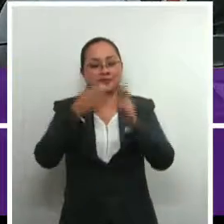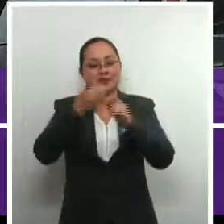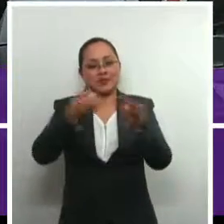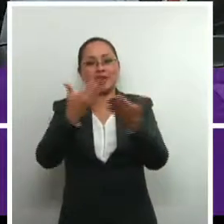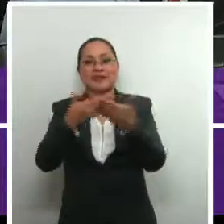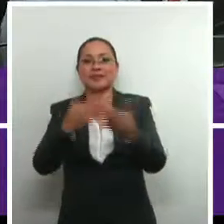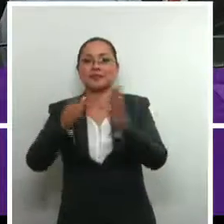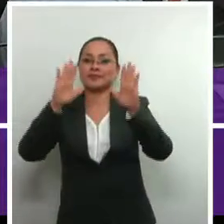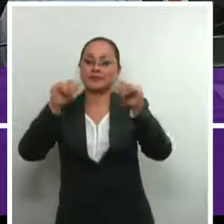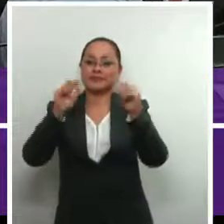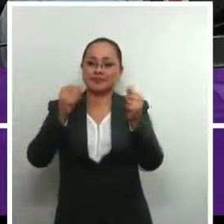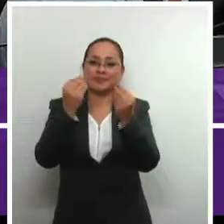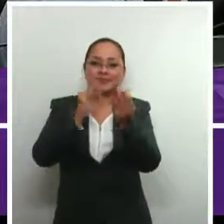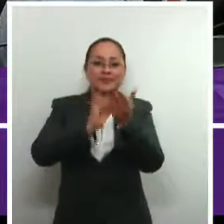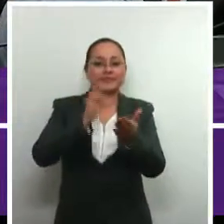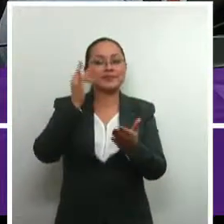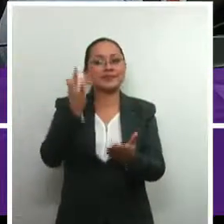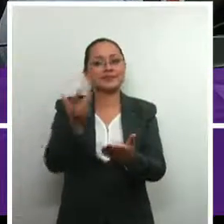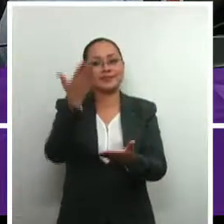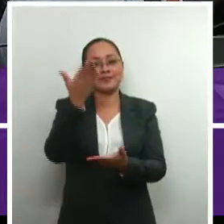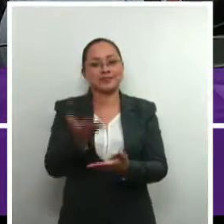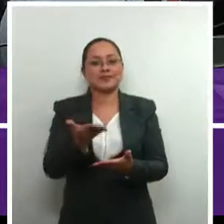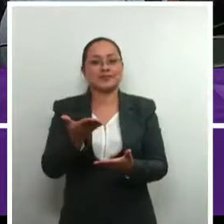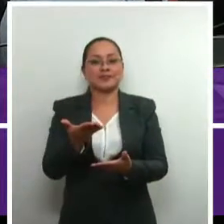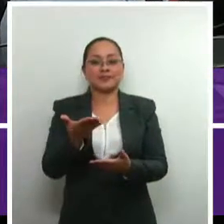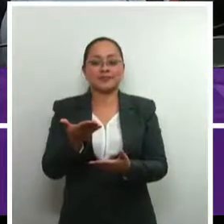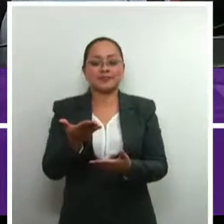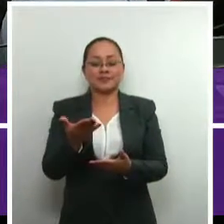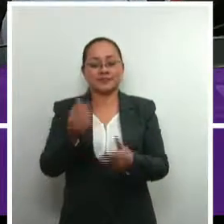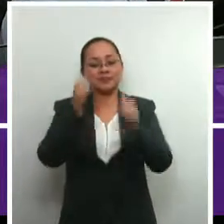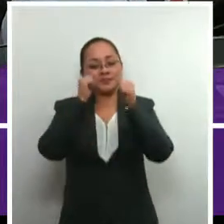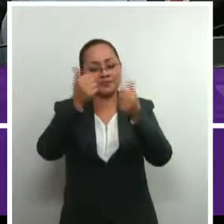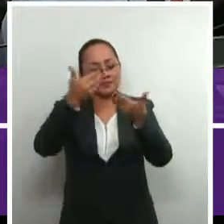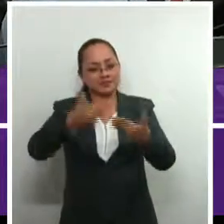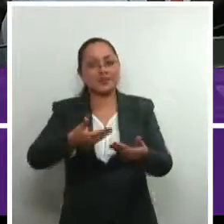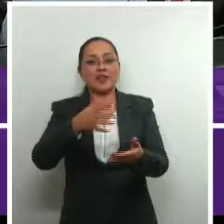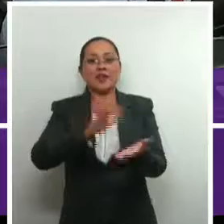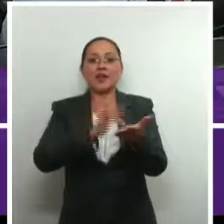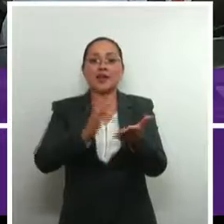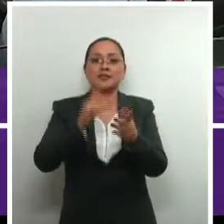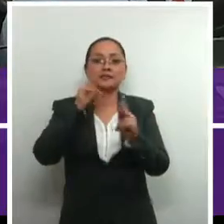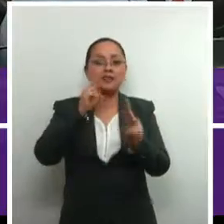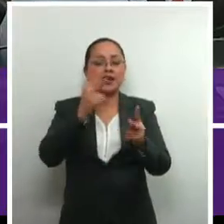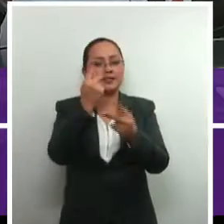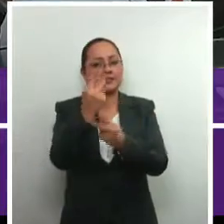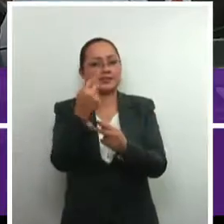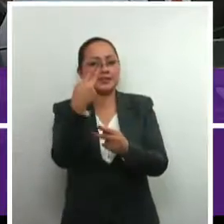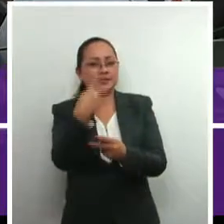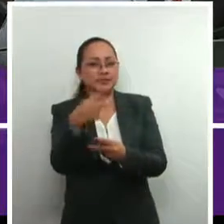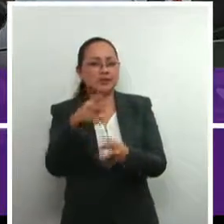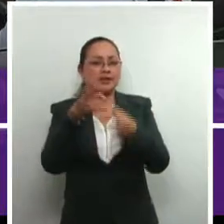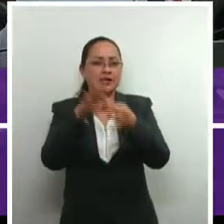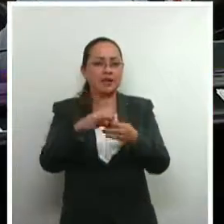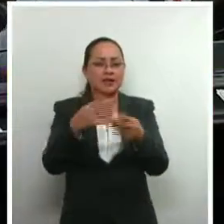esto me despido. Muchísimas gracias por su atención y lo invito también para que continúe muy al